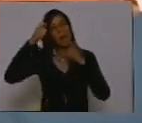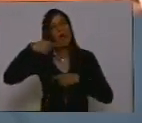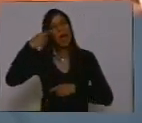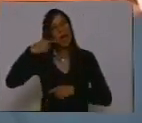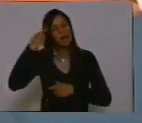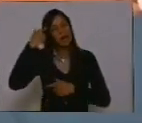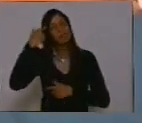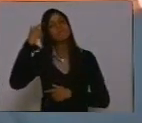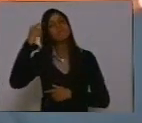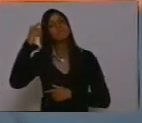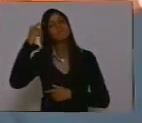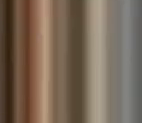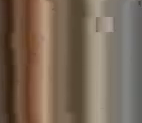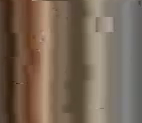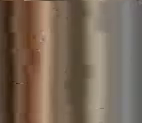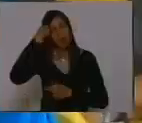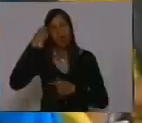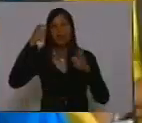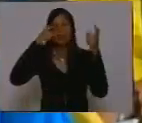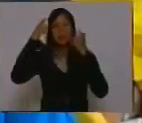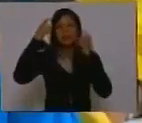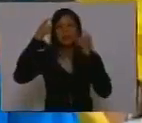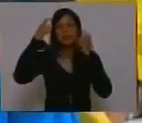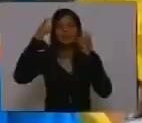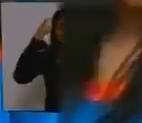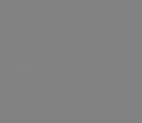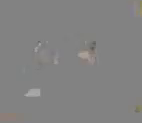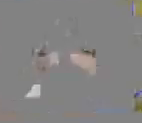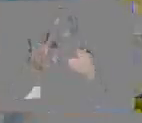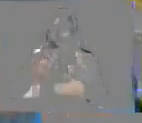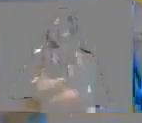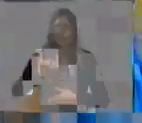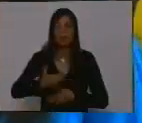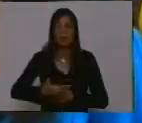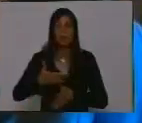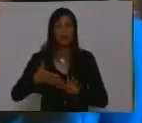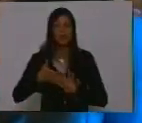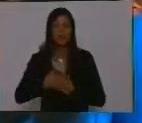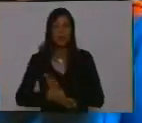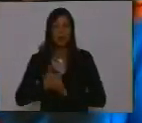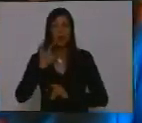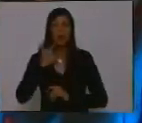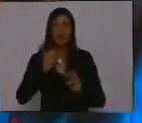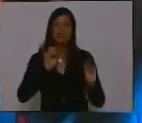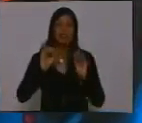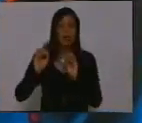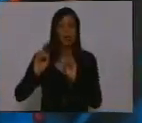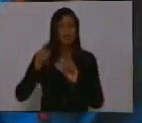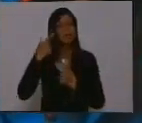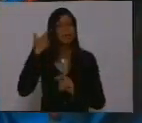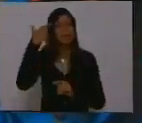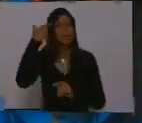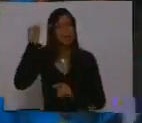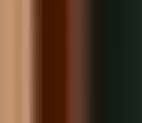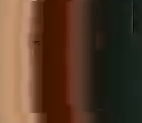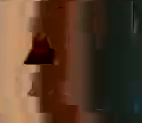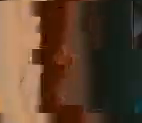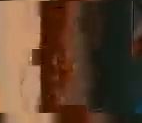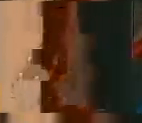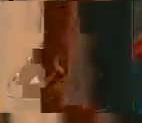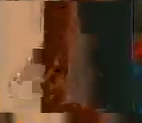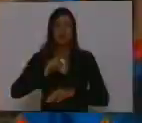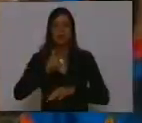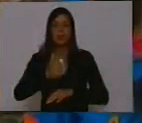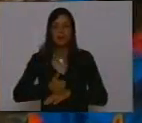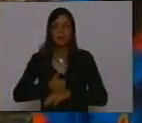a través del mencionado aporte literario, en especial en cuenta la convocatoria realizada por el presidente de la